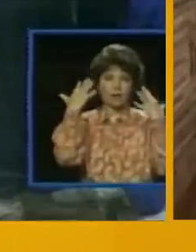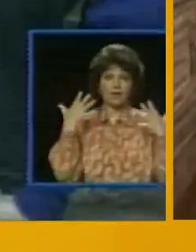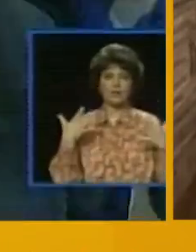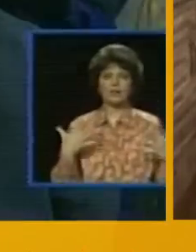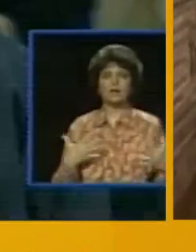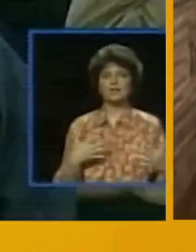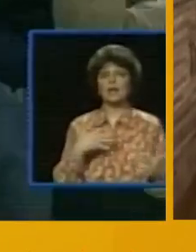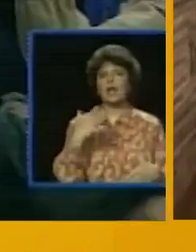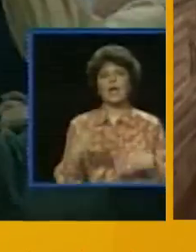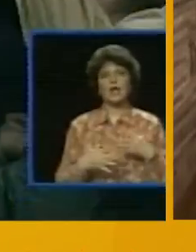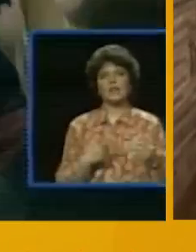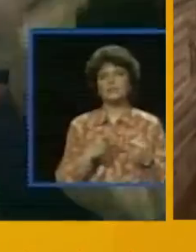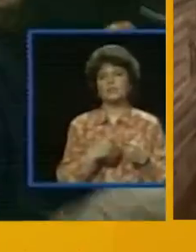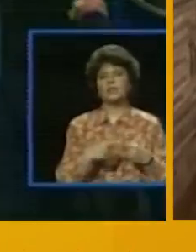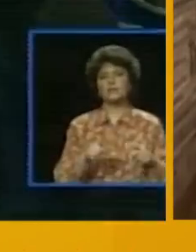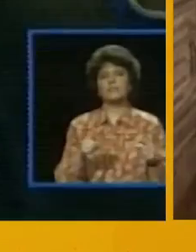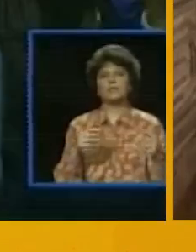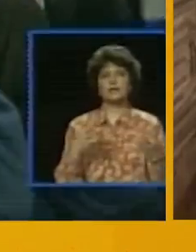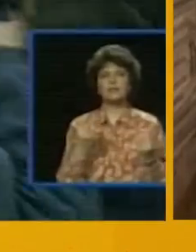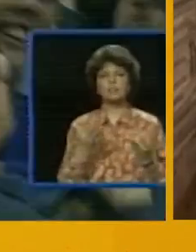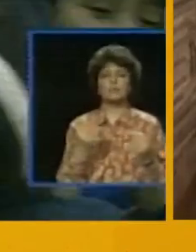mío,